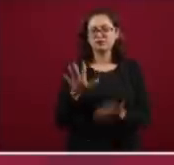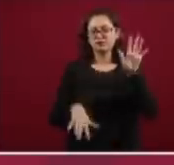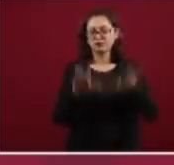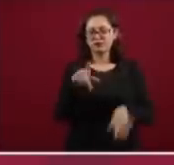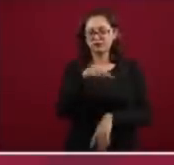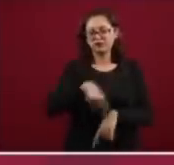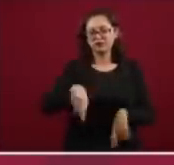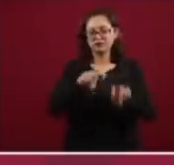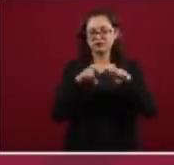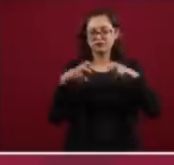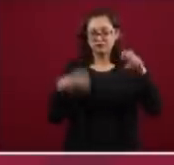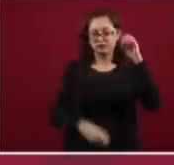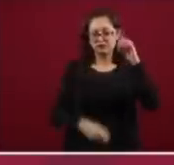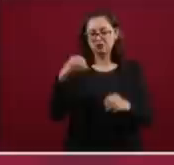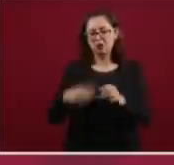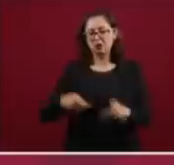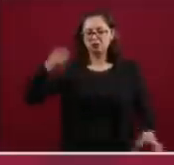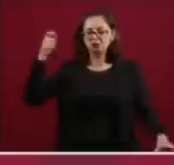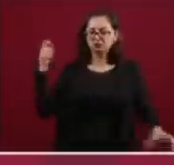muy controvertidos